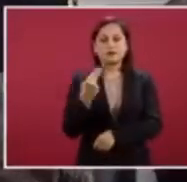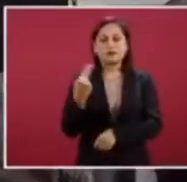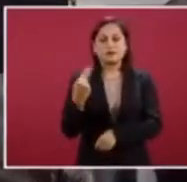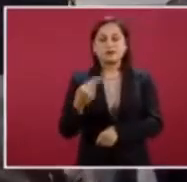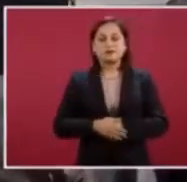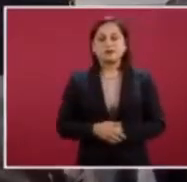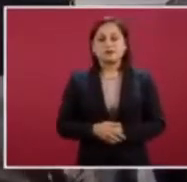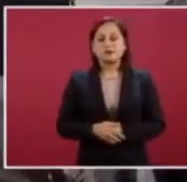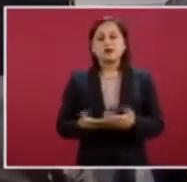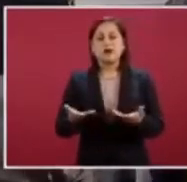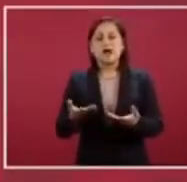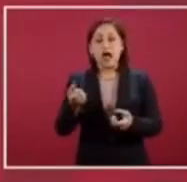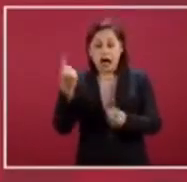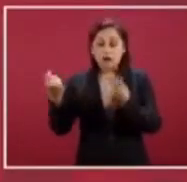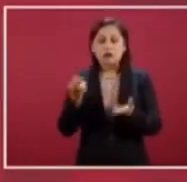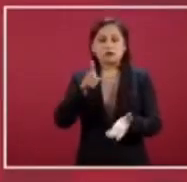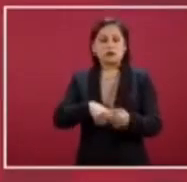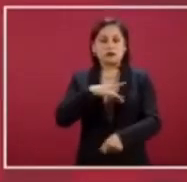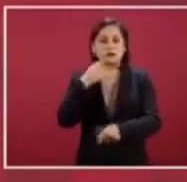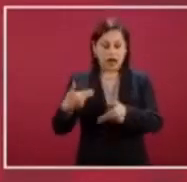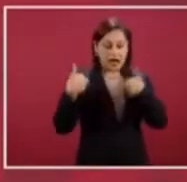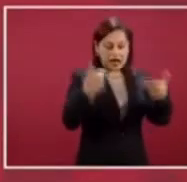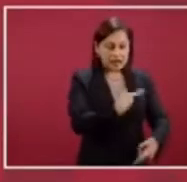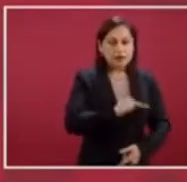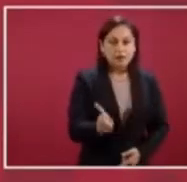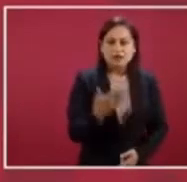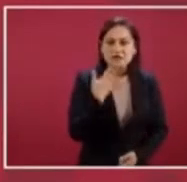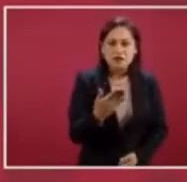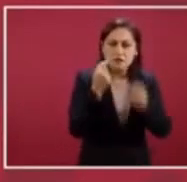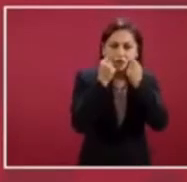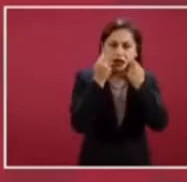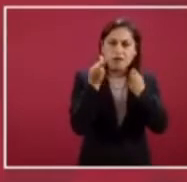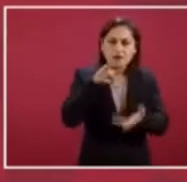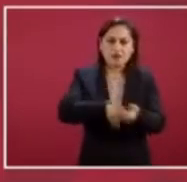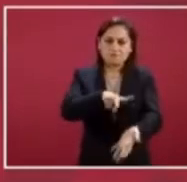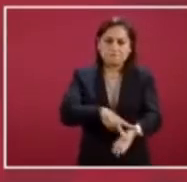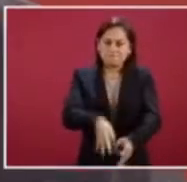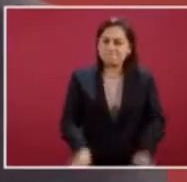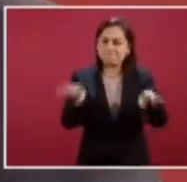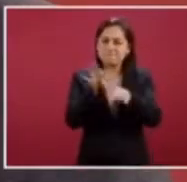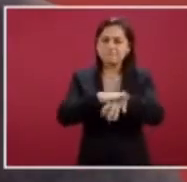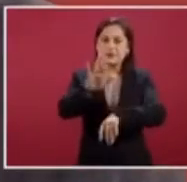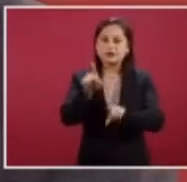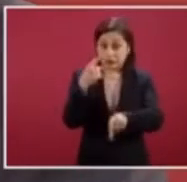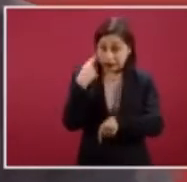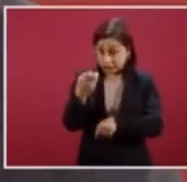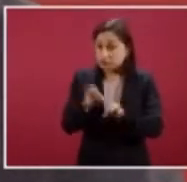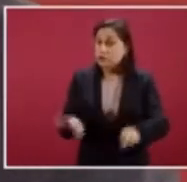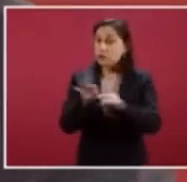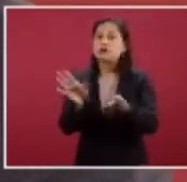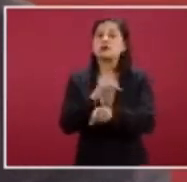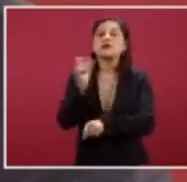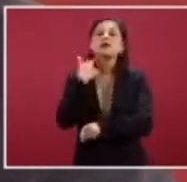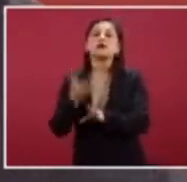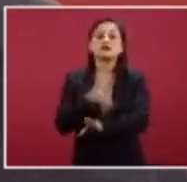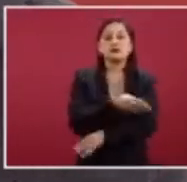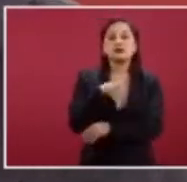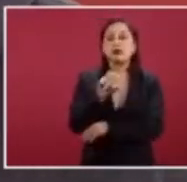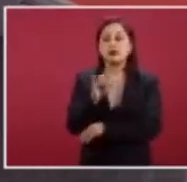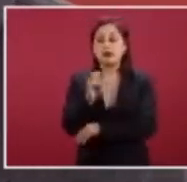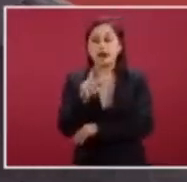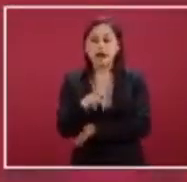pobreza, pero no deshonra. Esto es muy importante, porque en el periodo neoliberal se